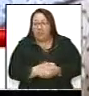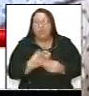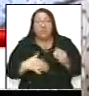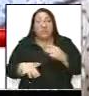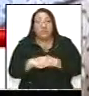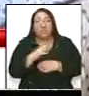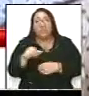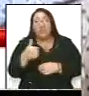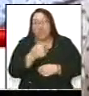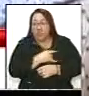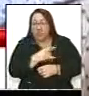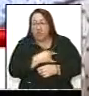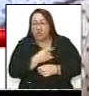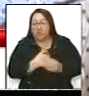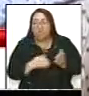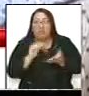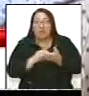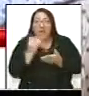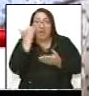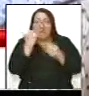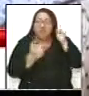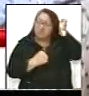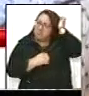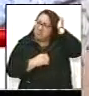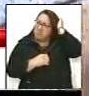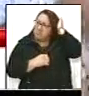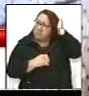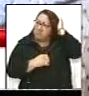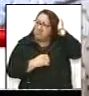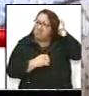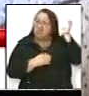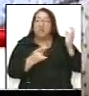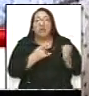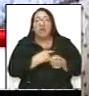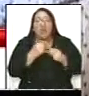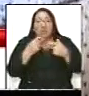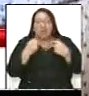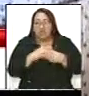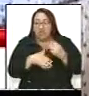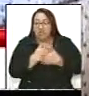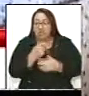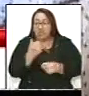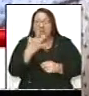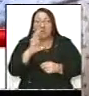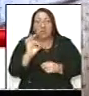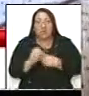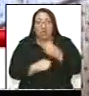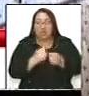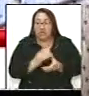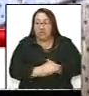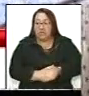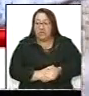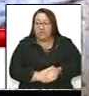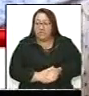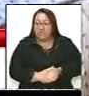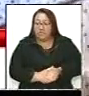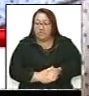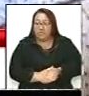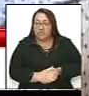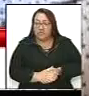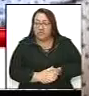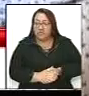terrenos de otra universidad de mayor antigüedad. La Universidad de la Amazonía Peruana es una universidad de casi 50 años. Y